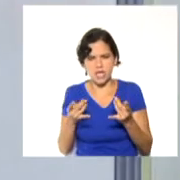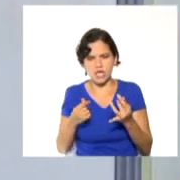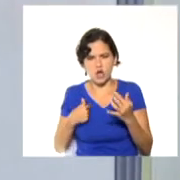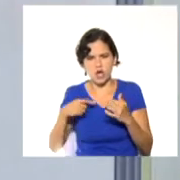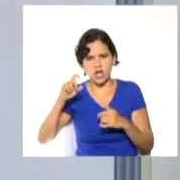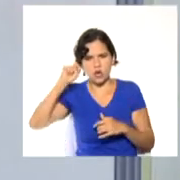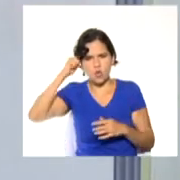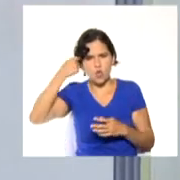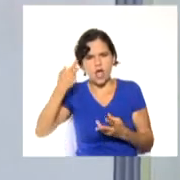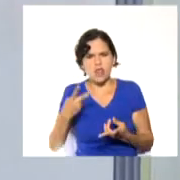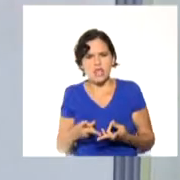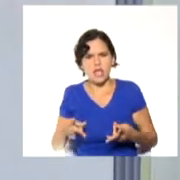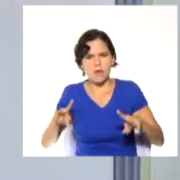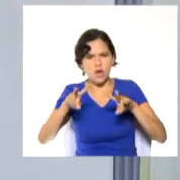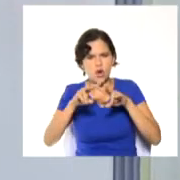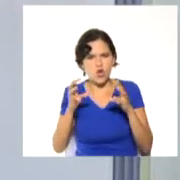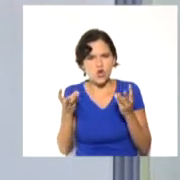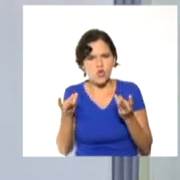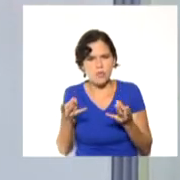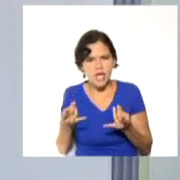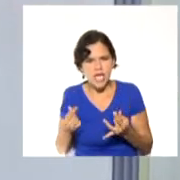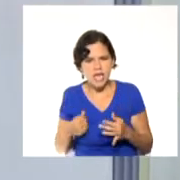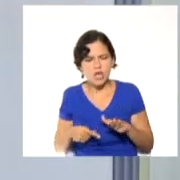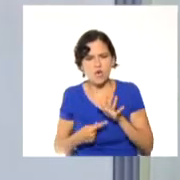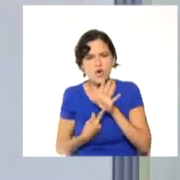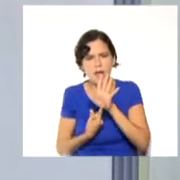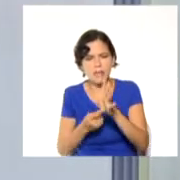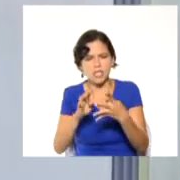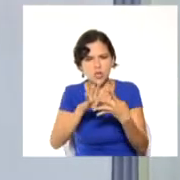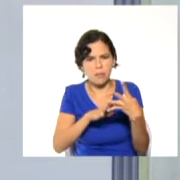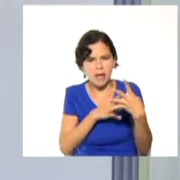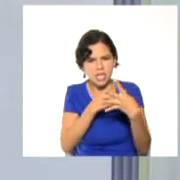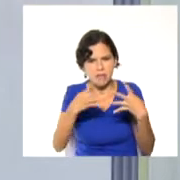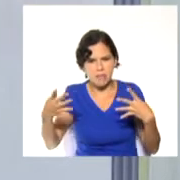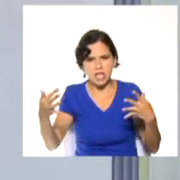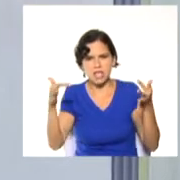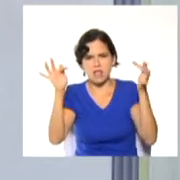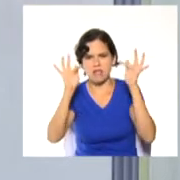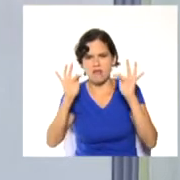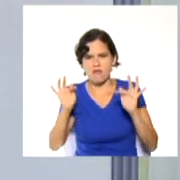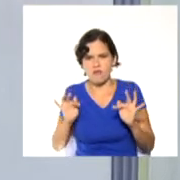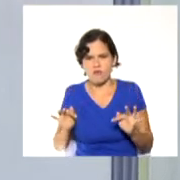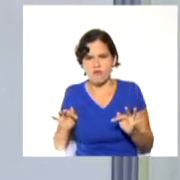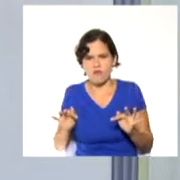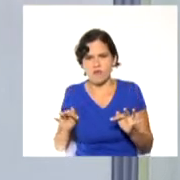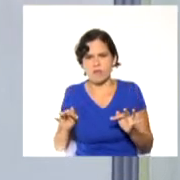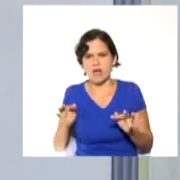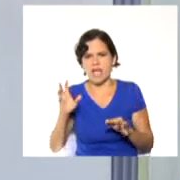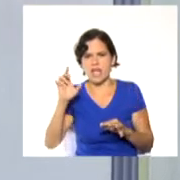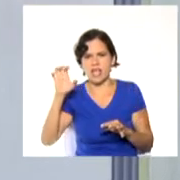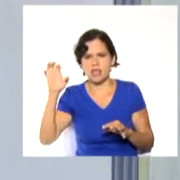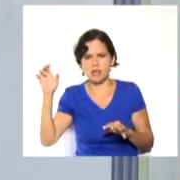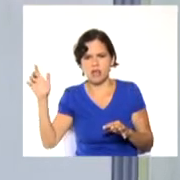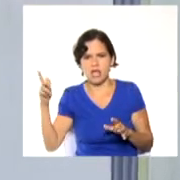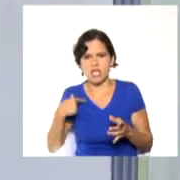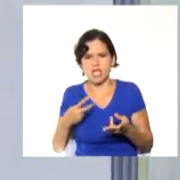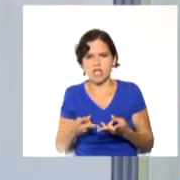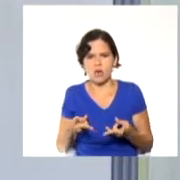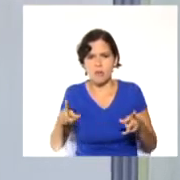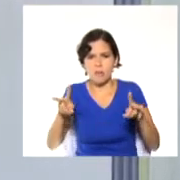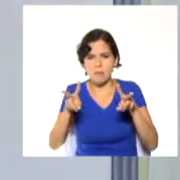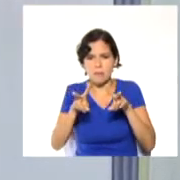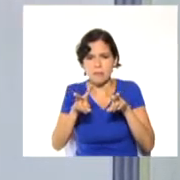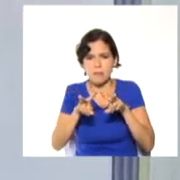que valor numérico es una expresión matemática de forma algebraica. Bien, y que estos valores,